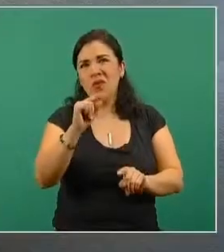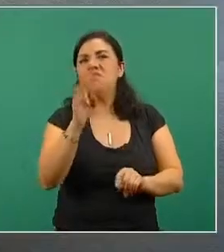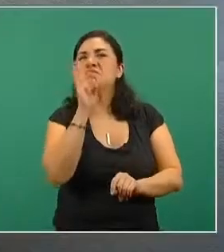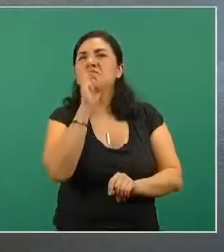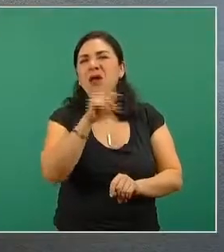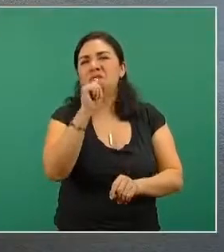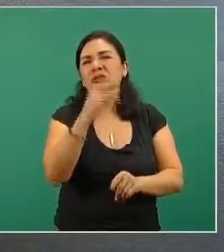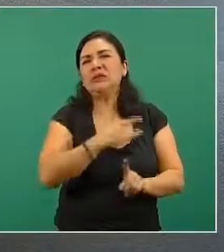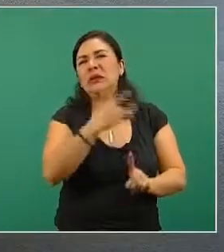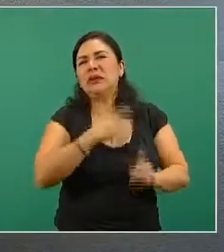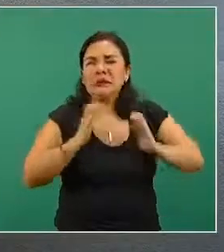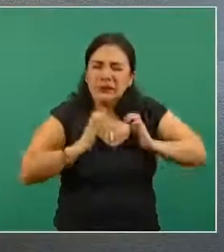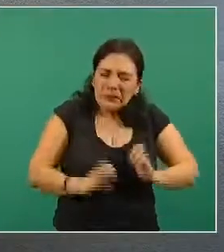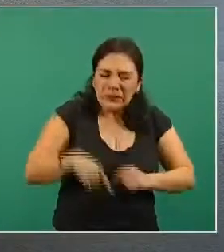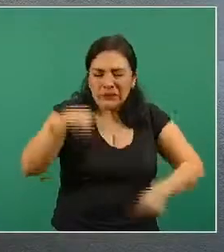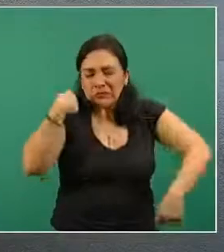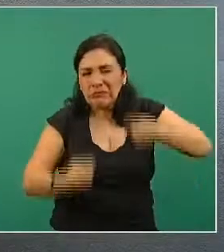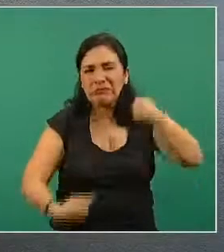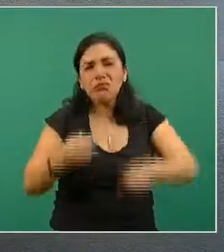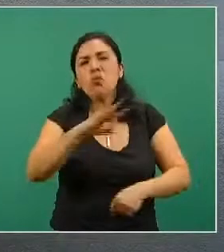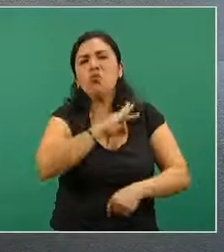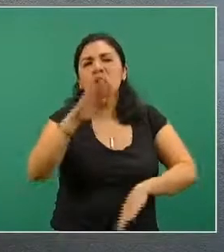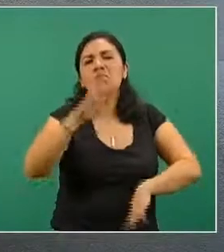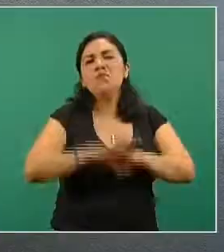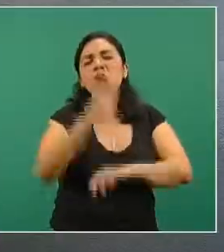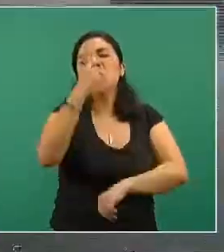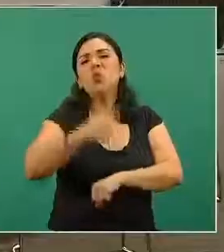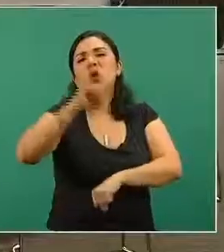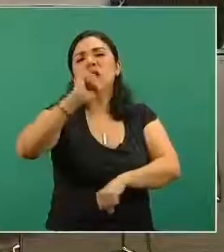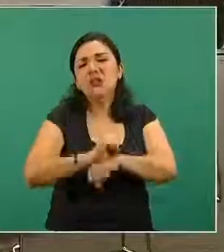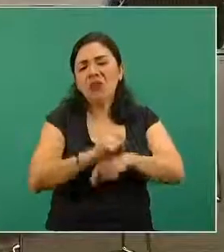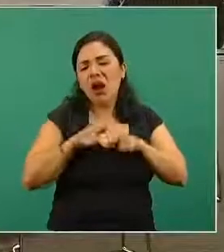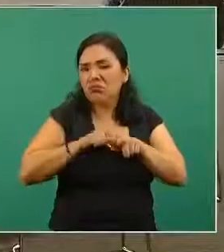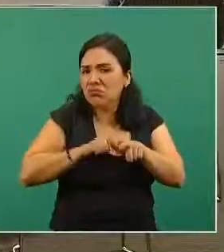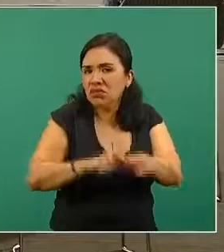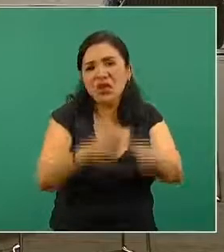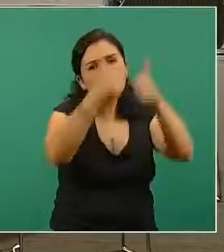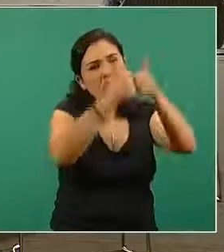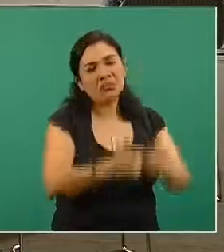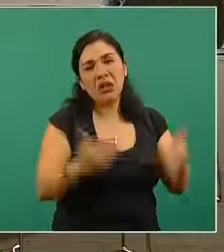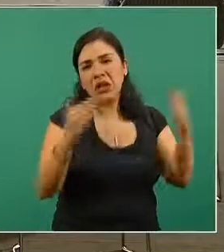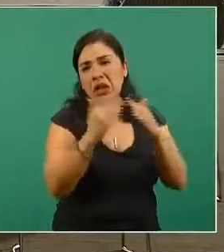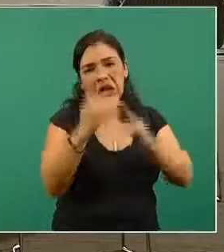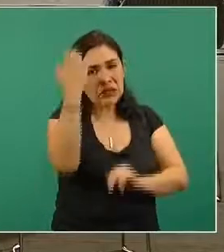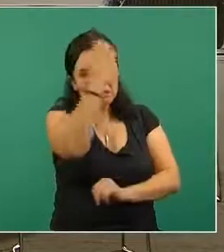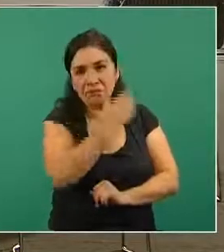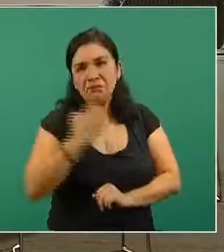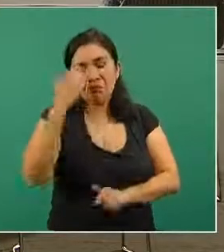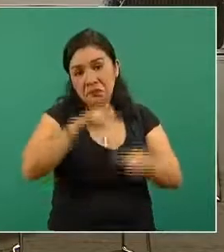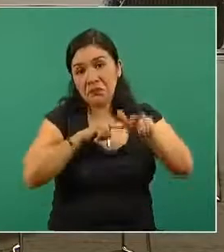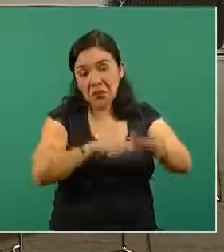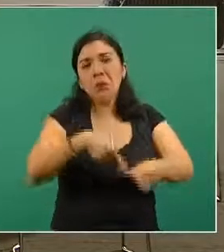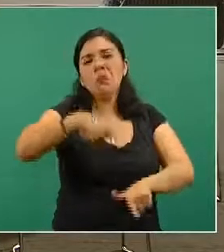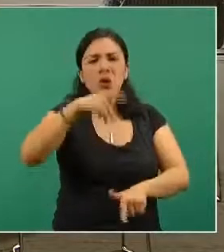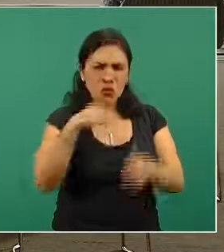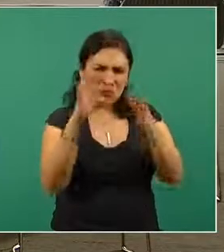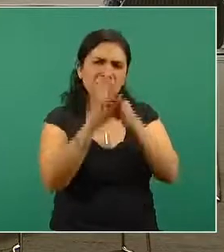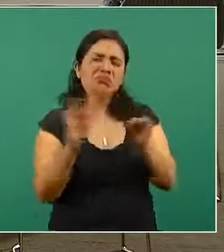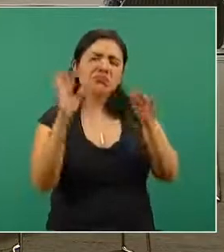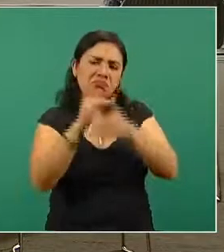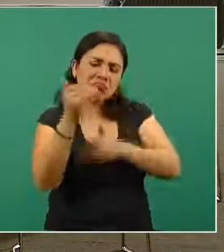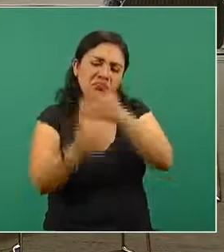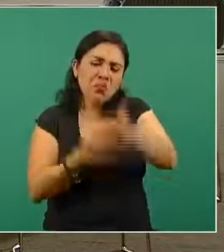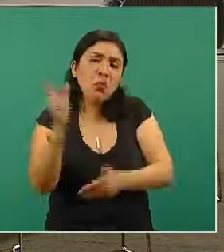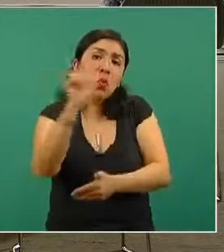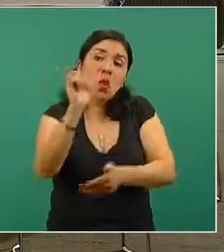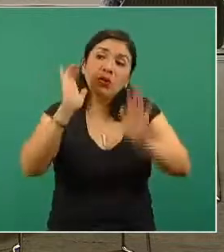que al menos durante toda la semana siga en observación y en aislamiento, pero ya les iremos comentando para